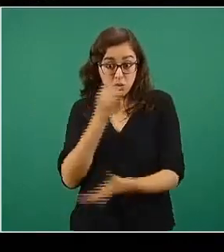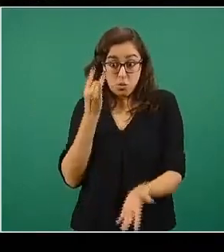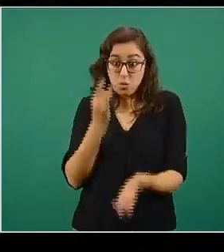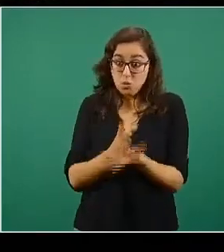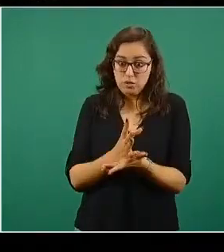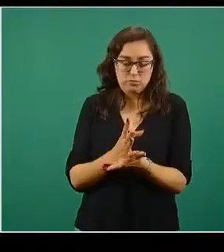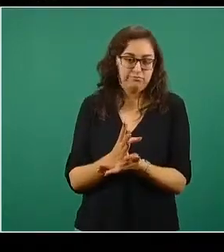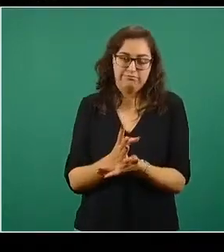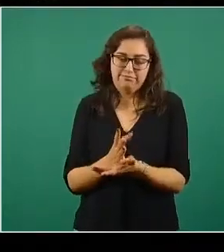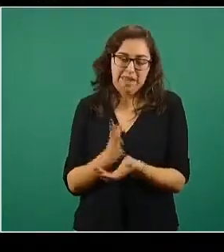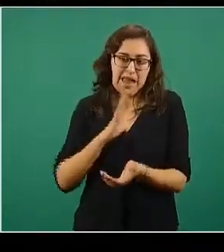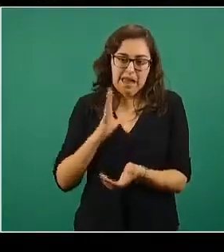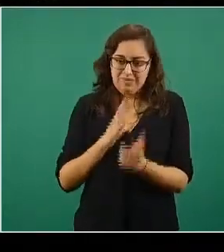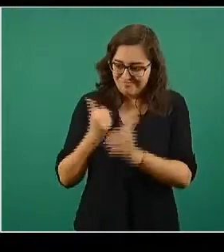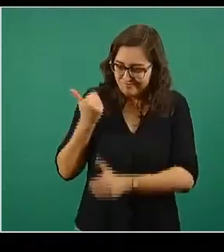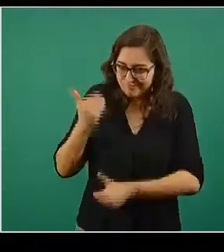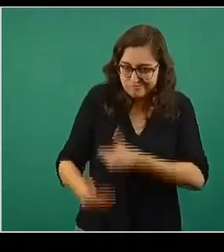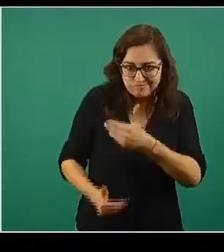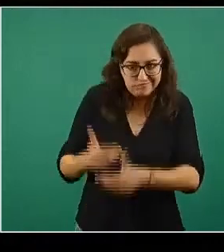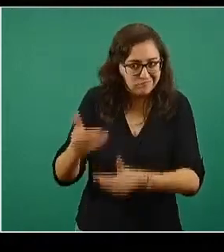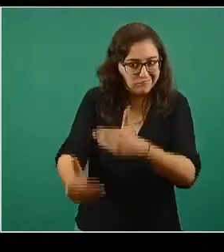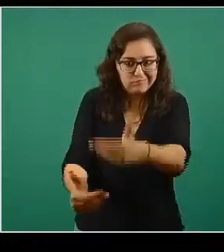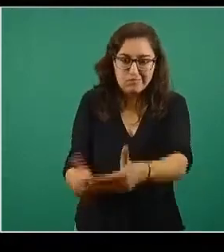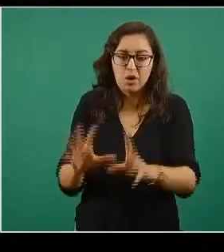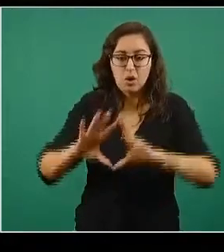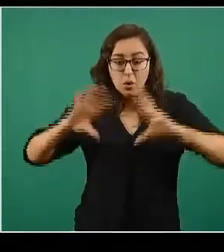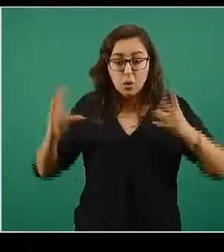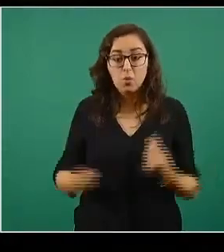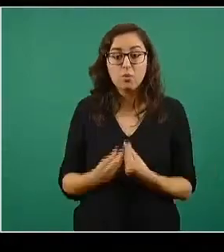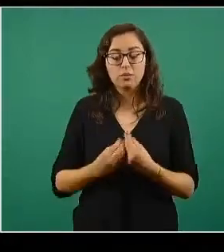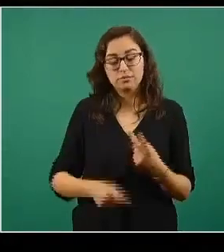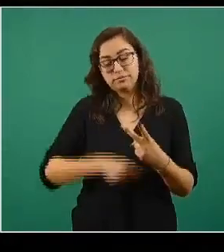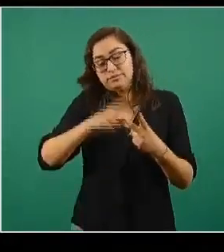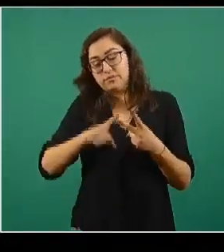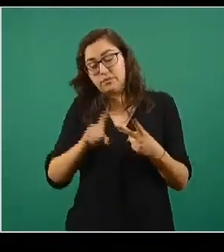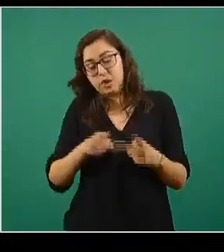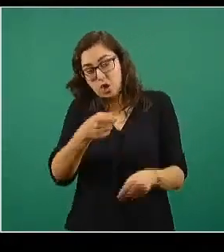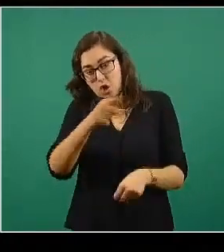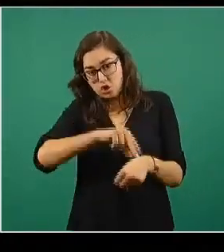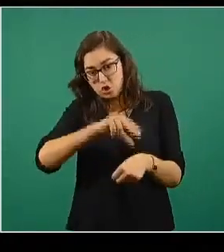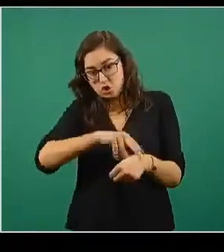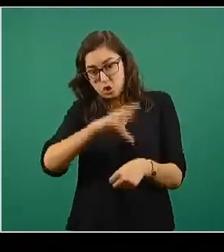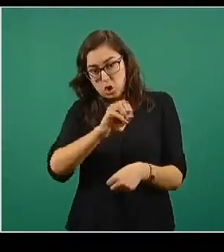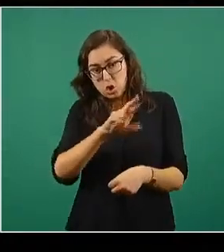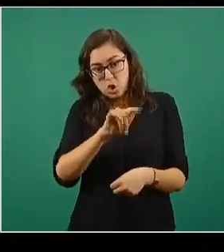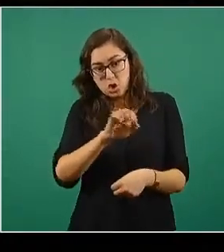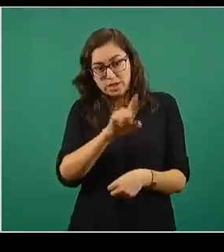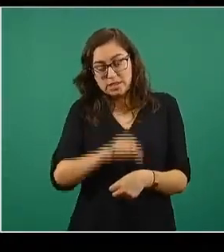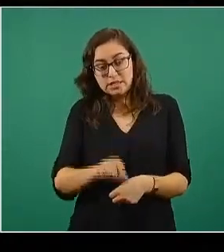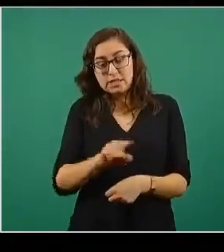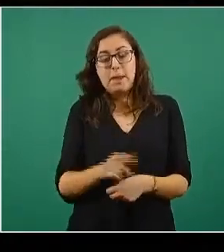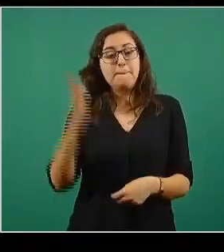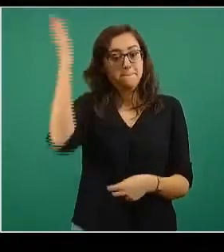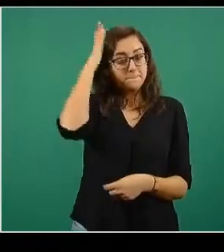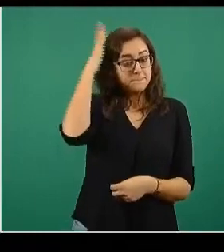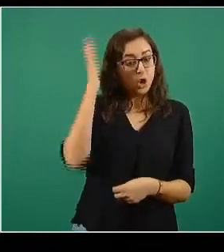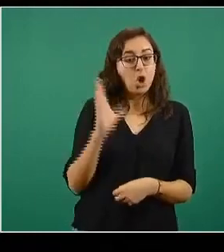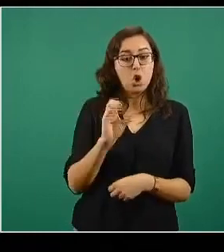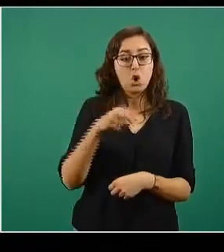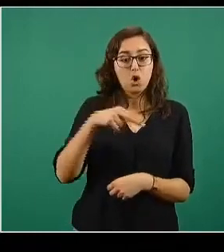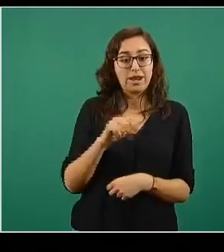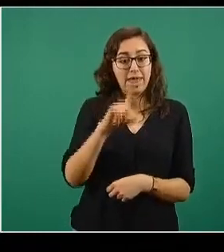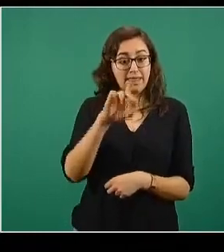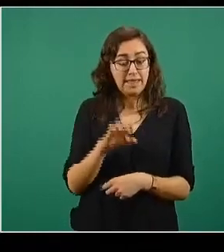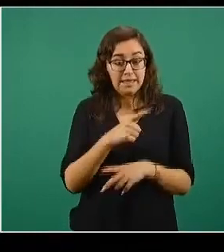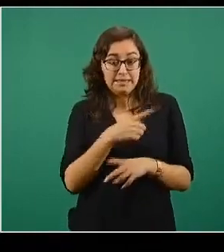todo un proceso en sí. Y si me permite rapidísimo, el doctor Cortés, la titular de la CONADE habla sobre